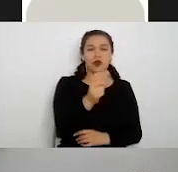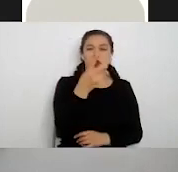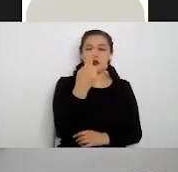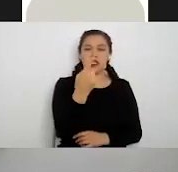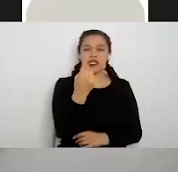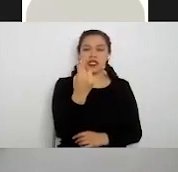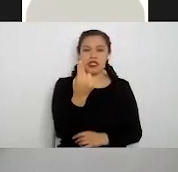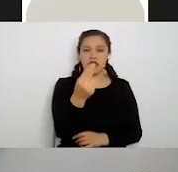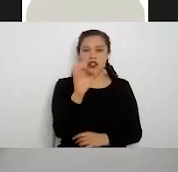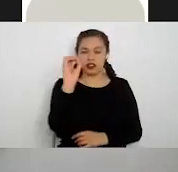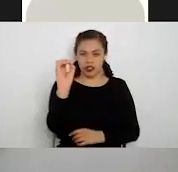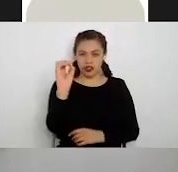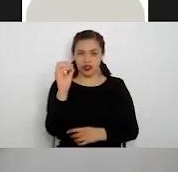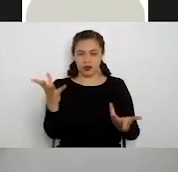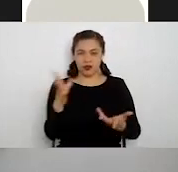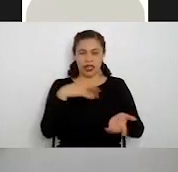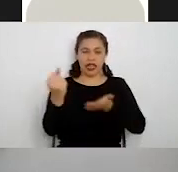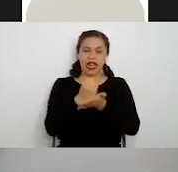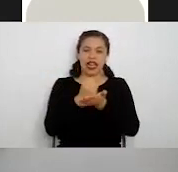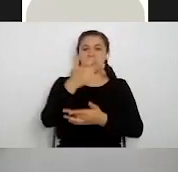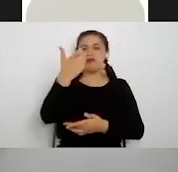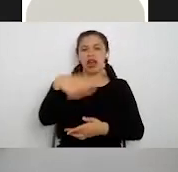0.25, o sea, poner crédito muy barato